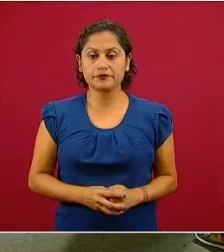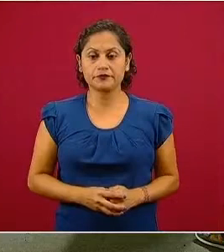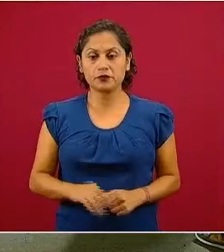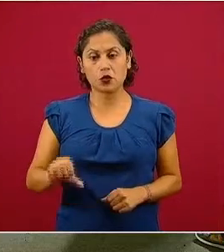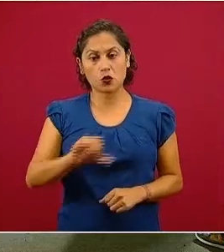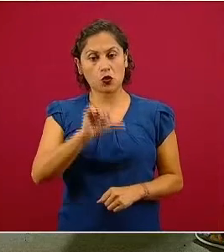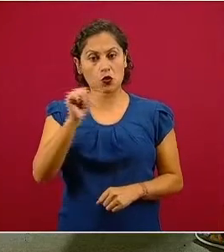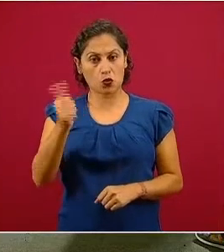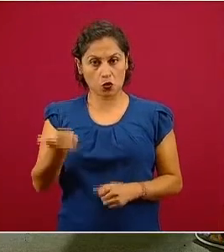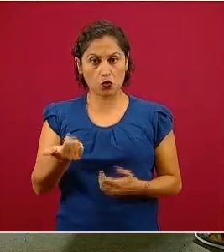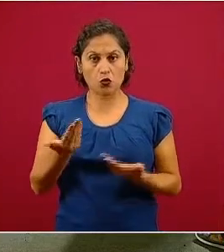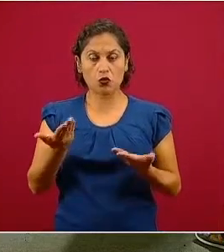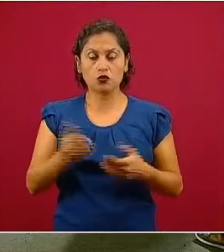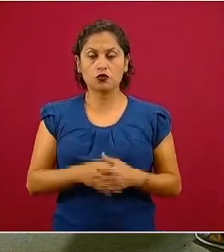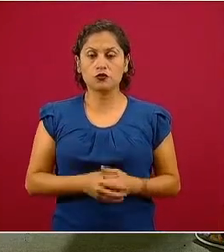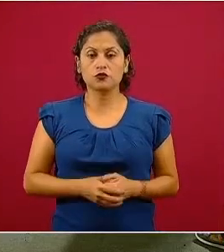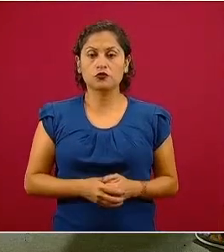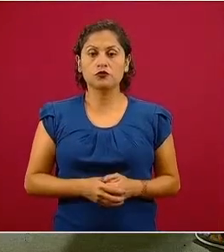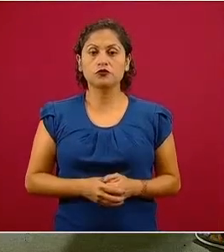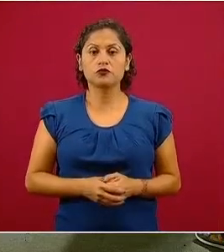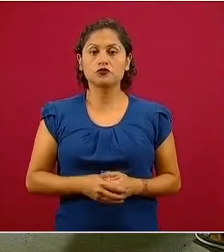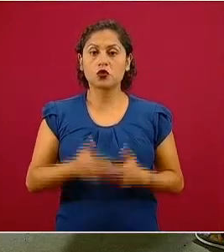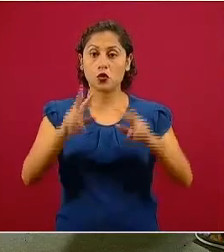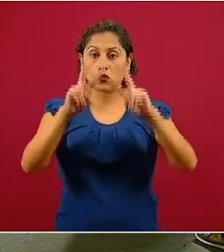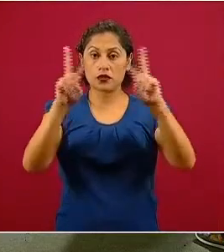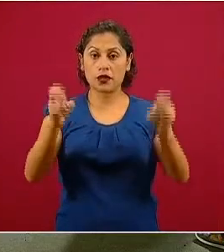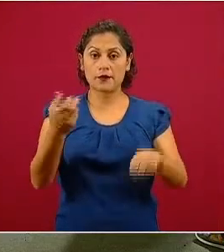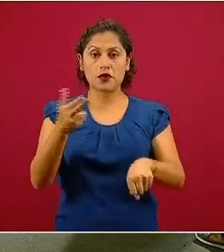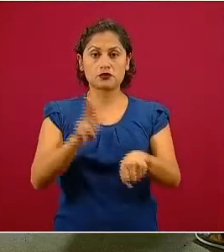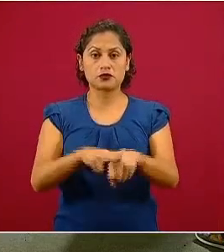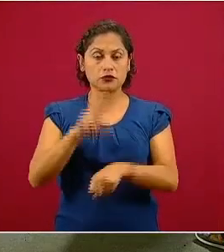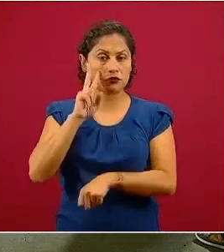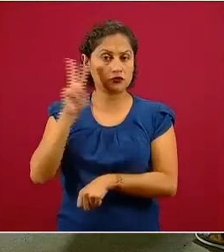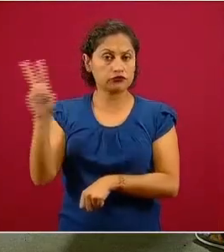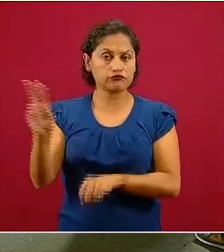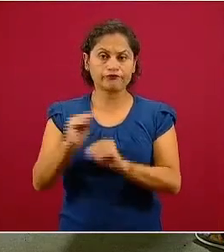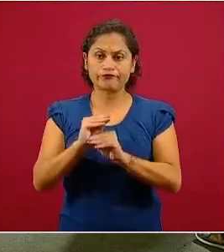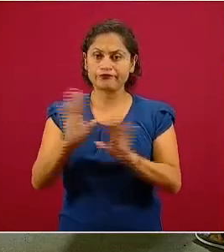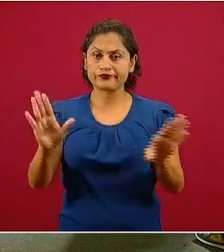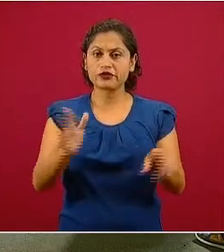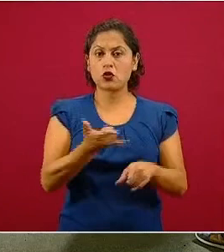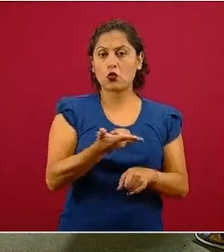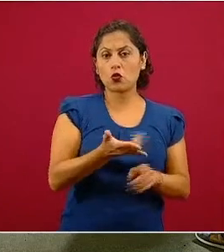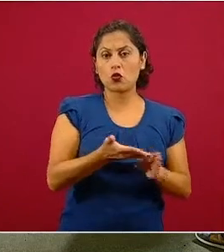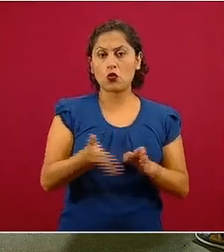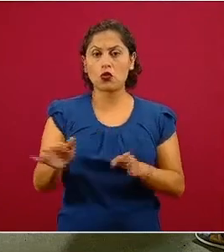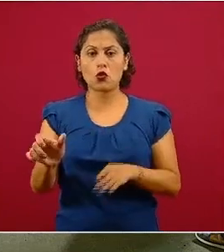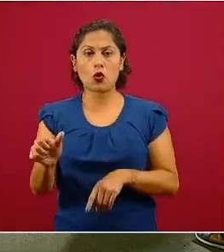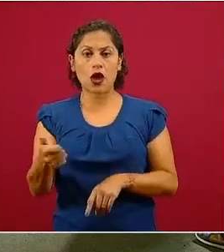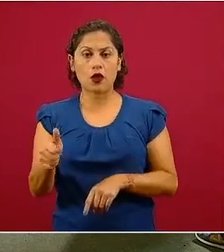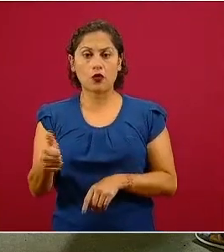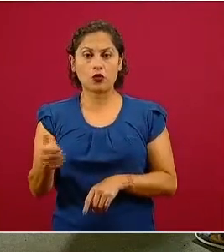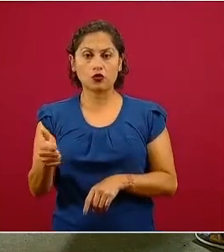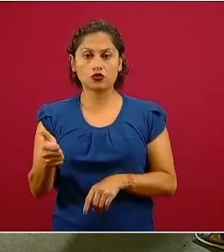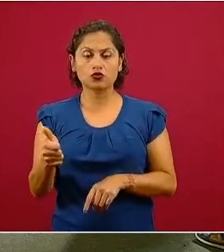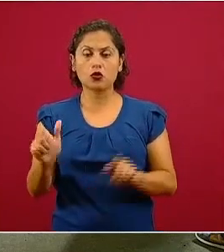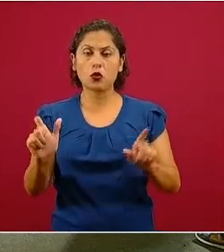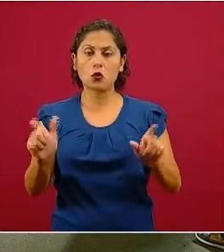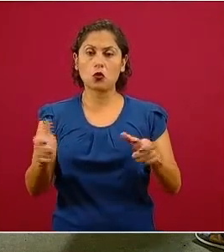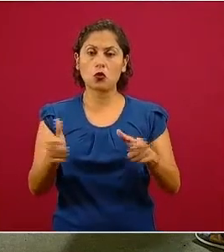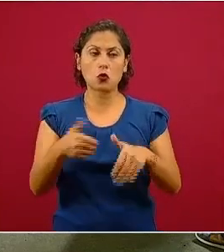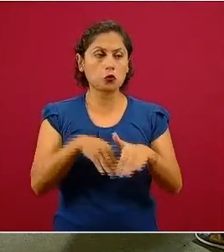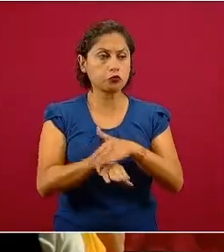veamos la ocupación hospitalaria, también es clara, prácticamente todo el mes de julio y todo el mes de agosto estuvieron disminuyendo